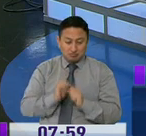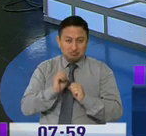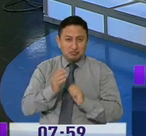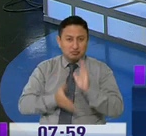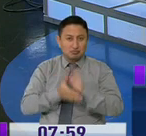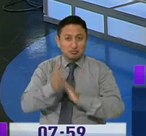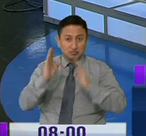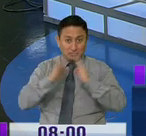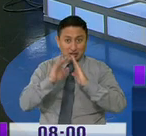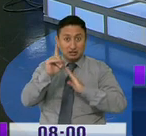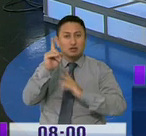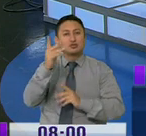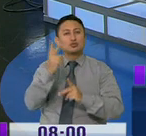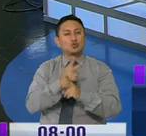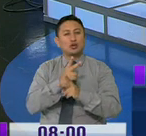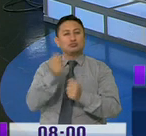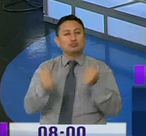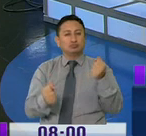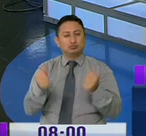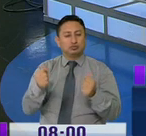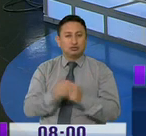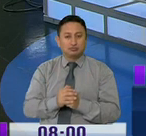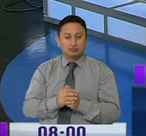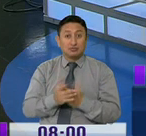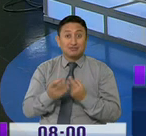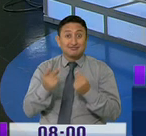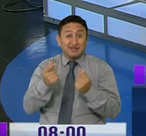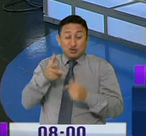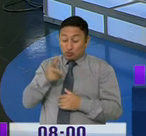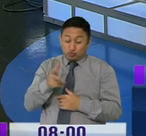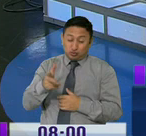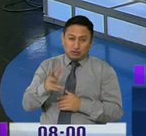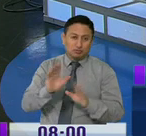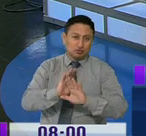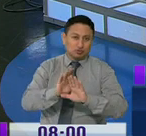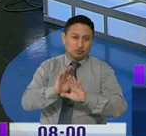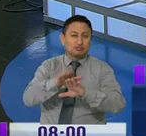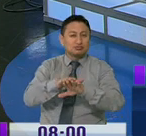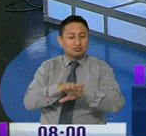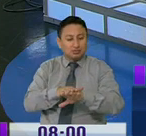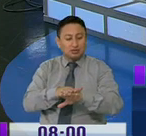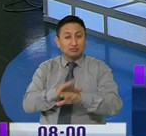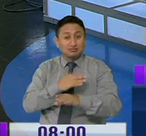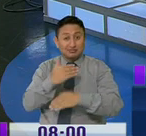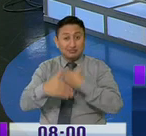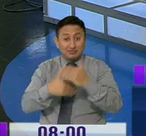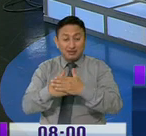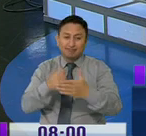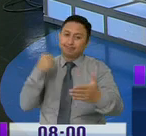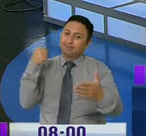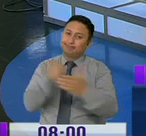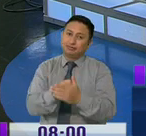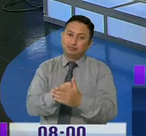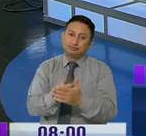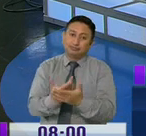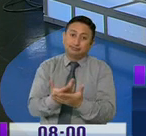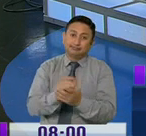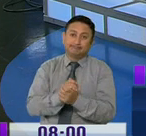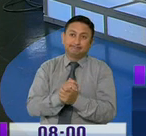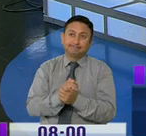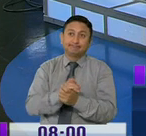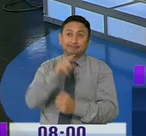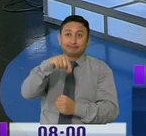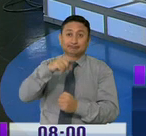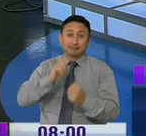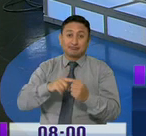de su casa, maneje con cuidado, por favor, no exceda los límites de velocidad, porque por ello se presentan lastimosamente accidentes que vemos que en la ciudad